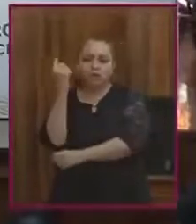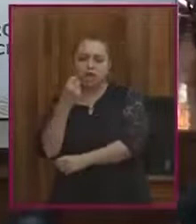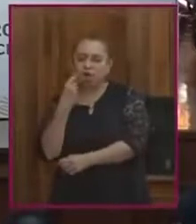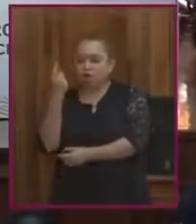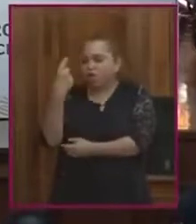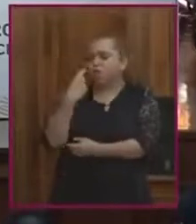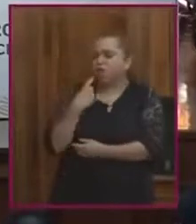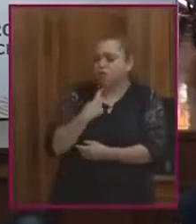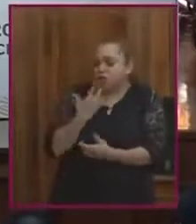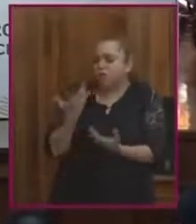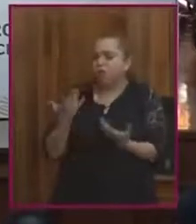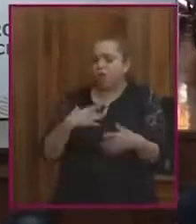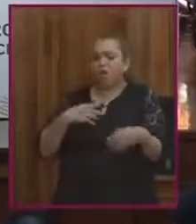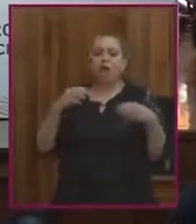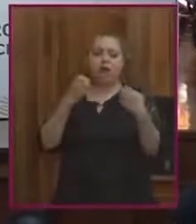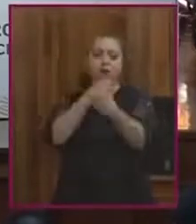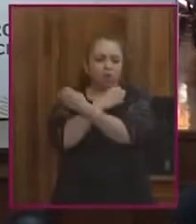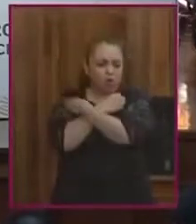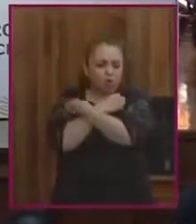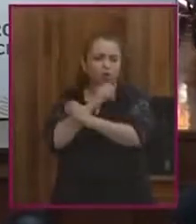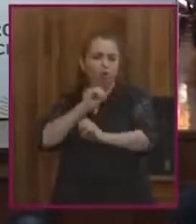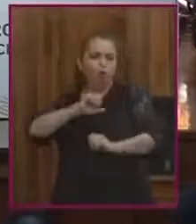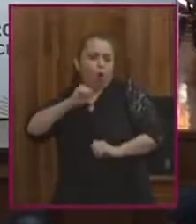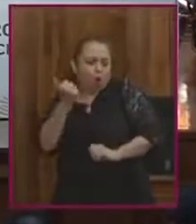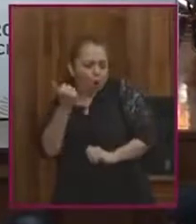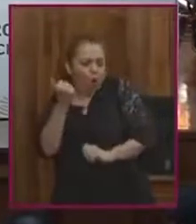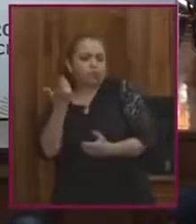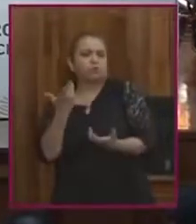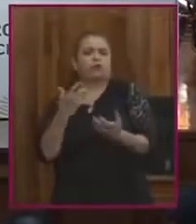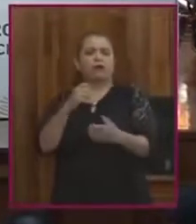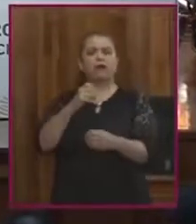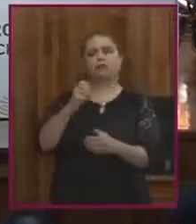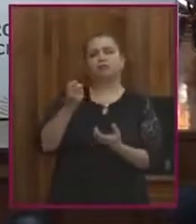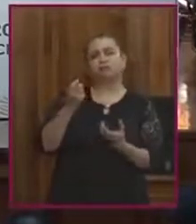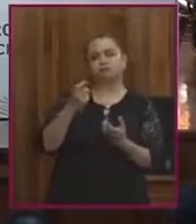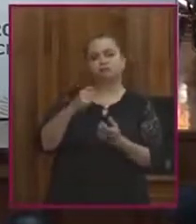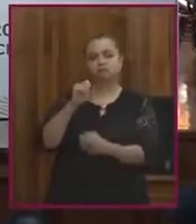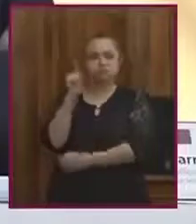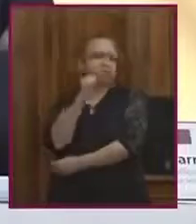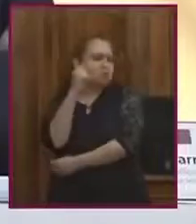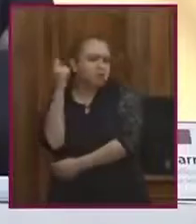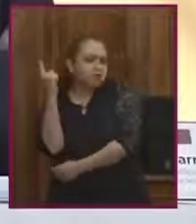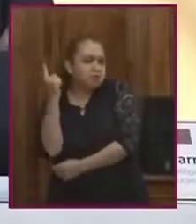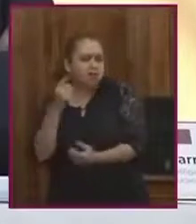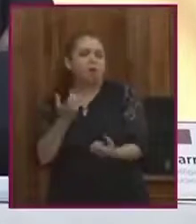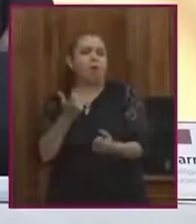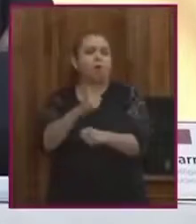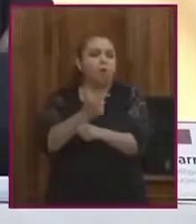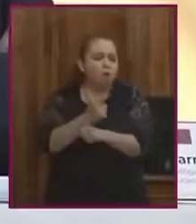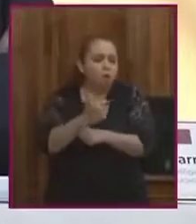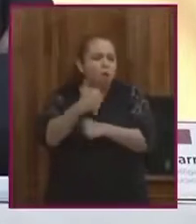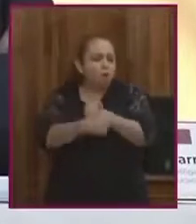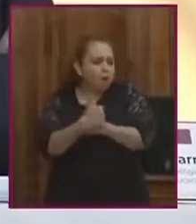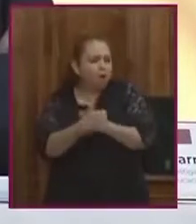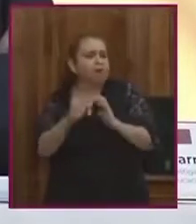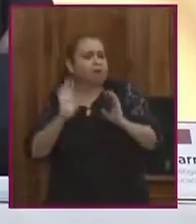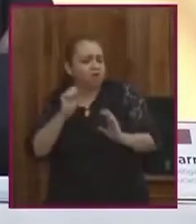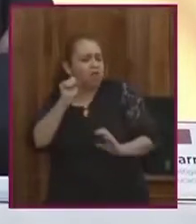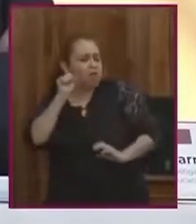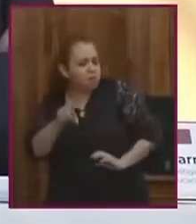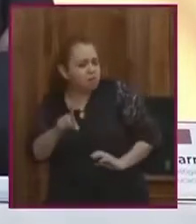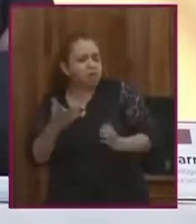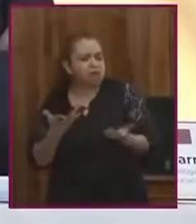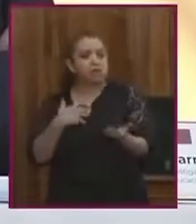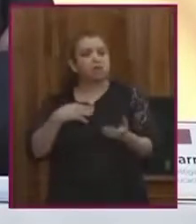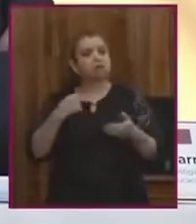del ámbito educativo como de otras disciplinas, porque lo que caracteriza esta propuesta curricular es